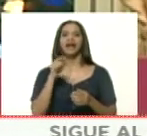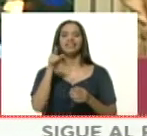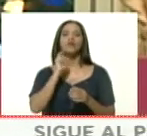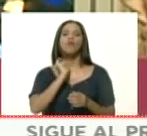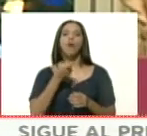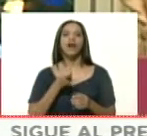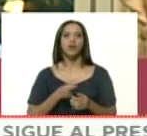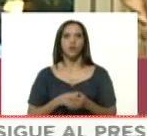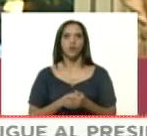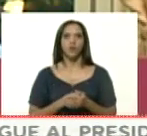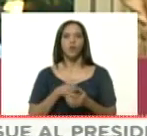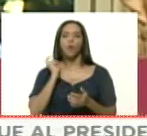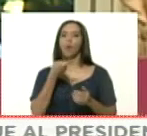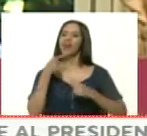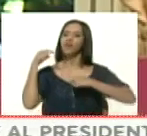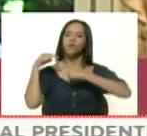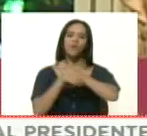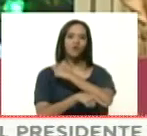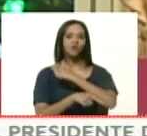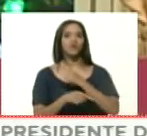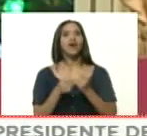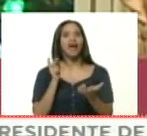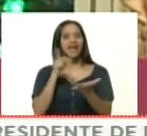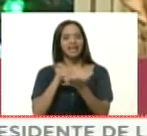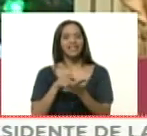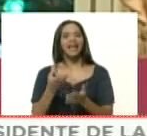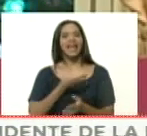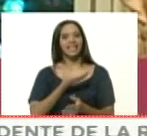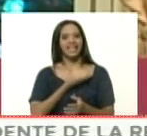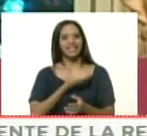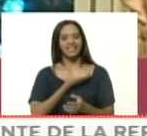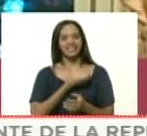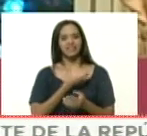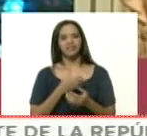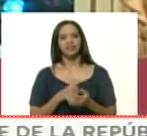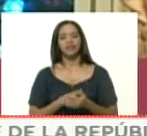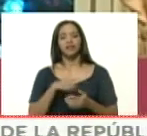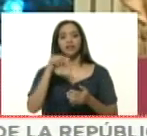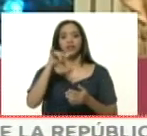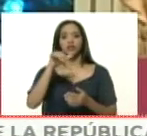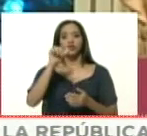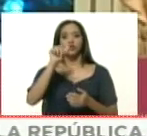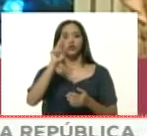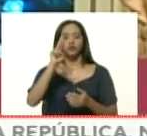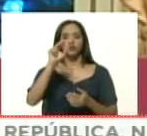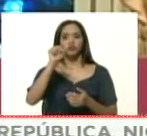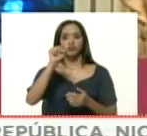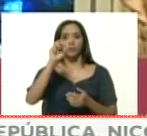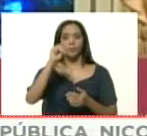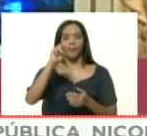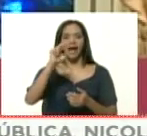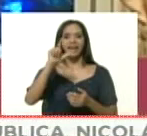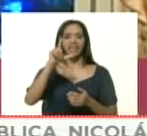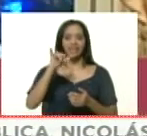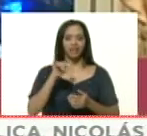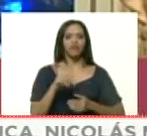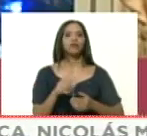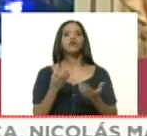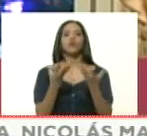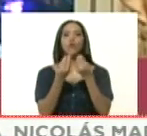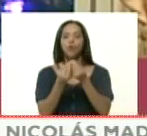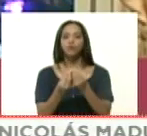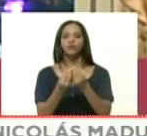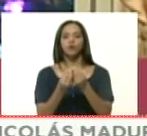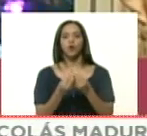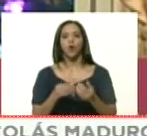Guárico, Guárico profundo. Allá está la alcaldesa Chusmarly Fonseca. Está con el compañero